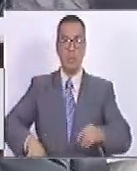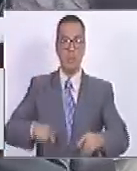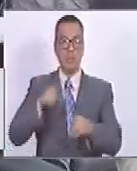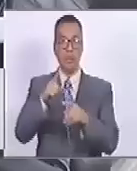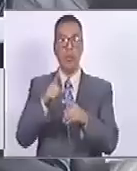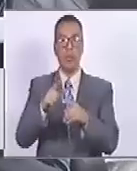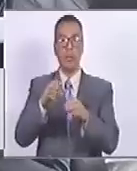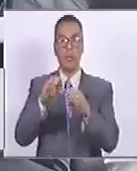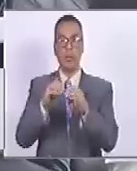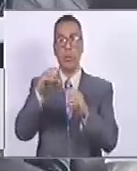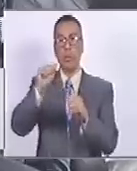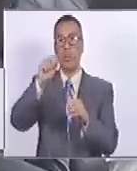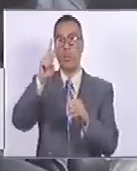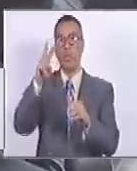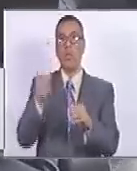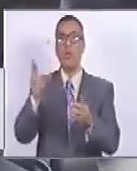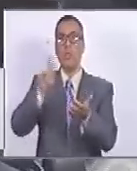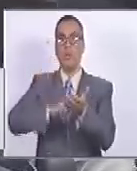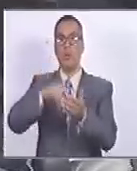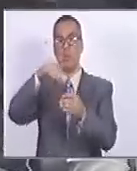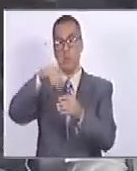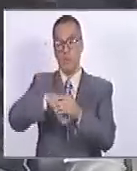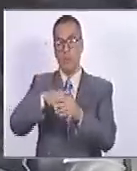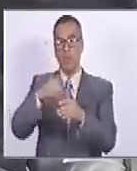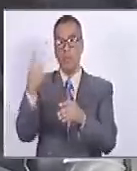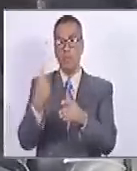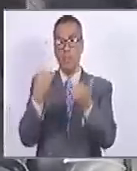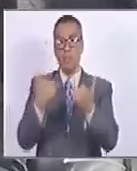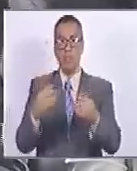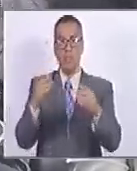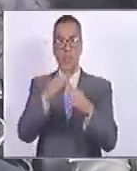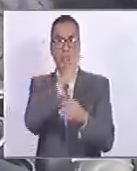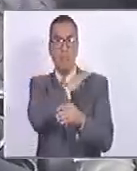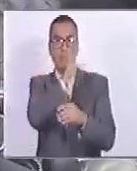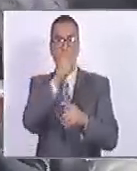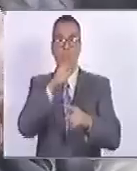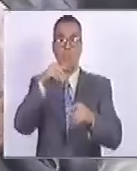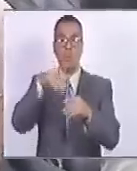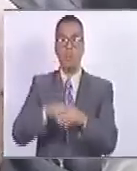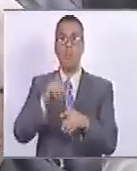de Consolven, fue reelecto en esta Junta Directiva.